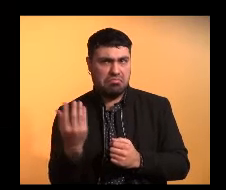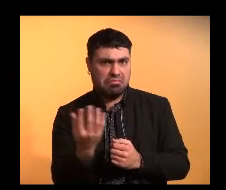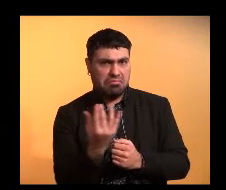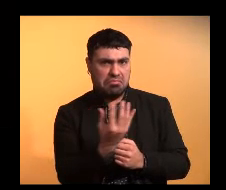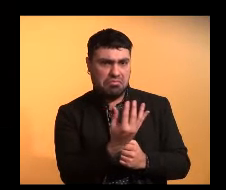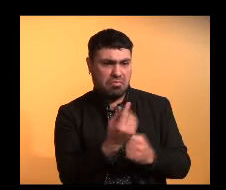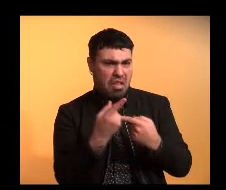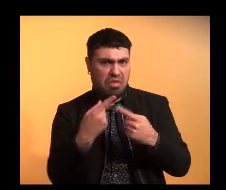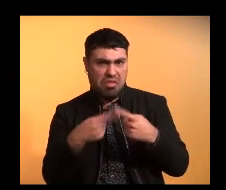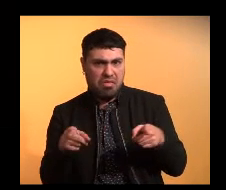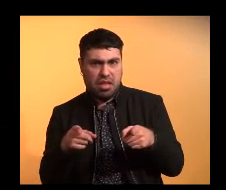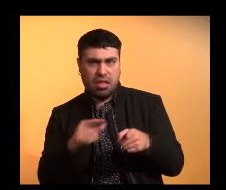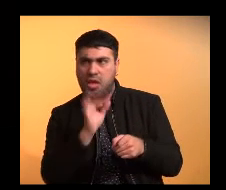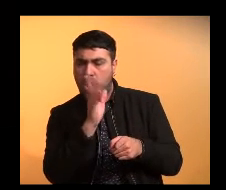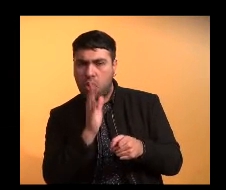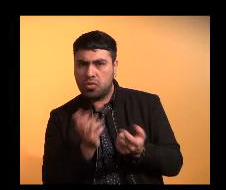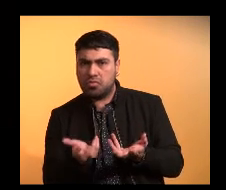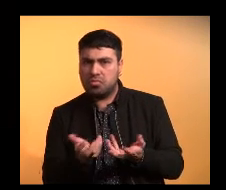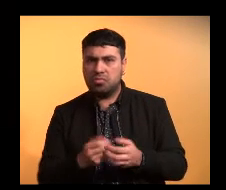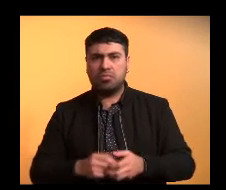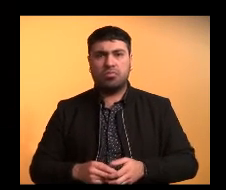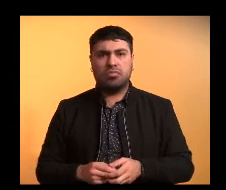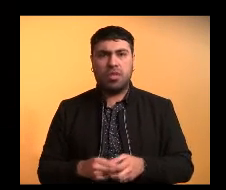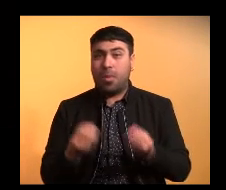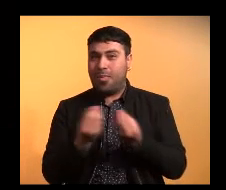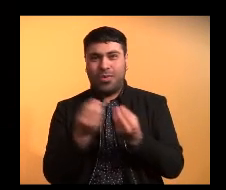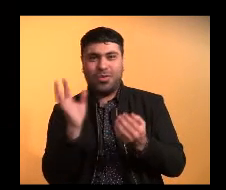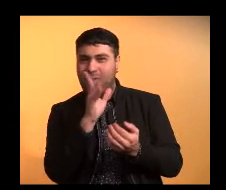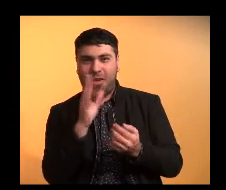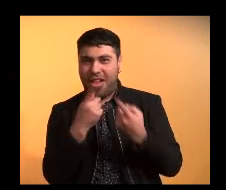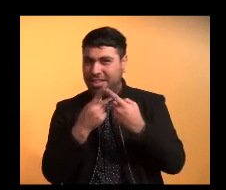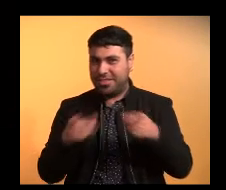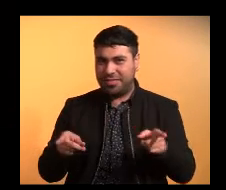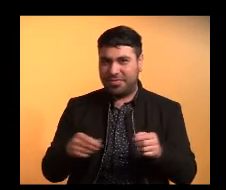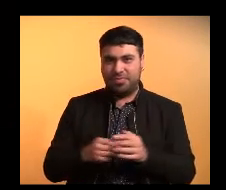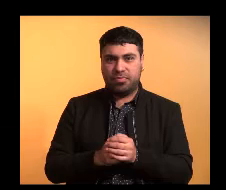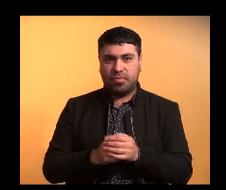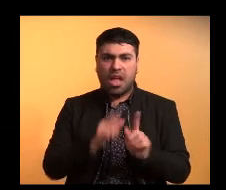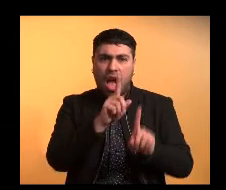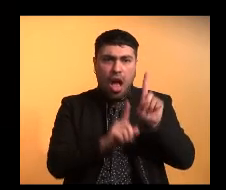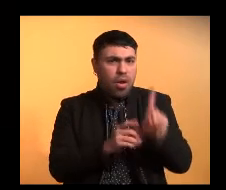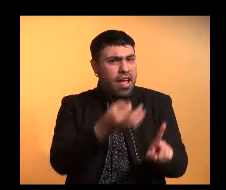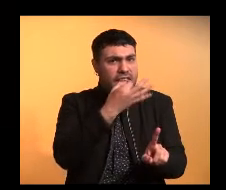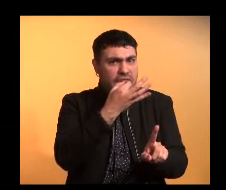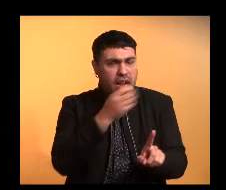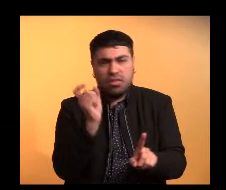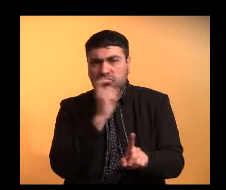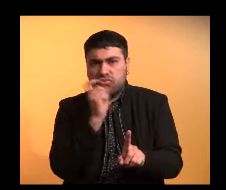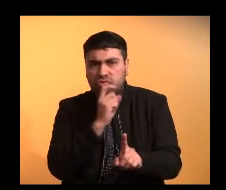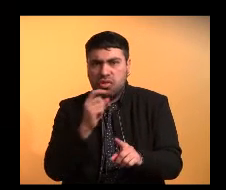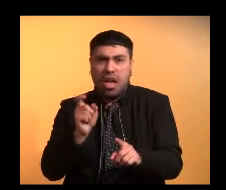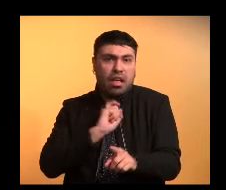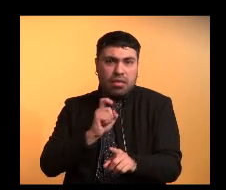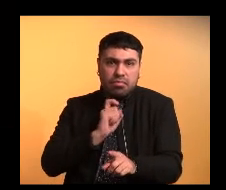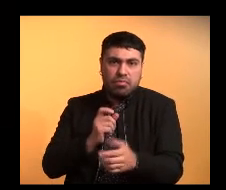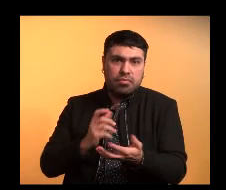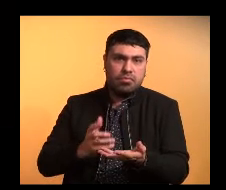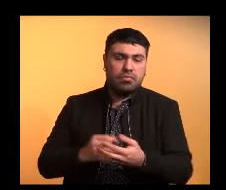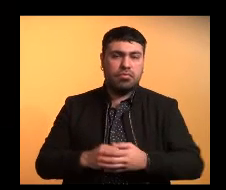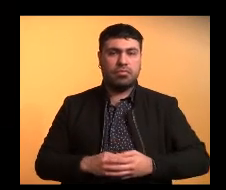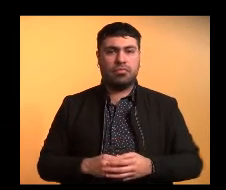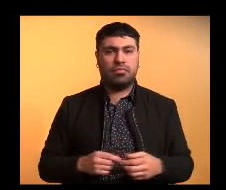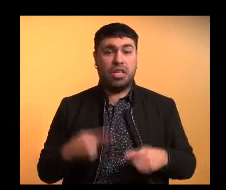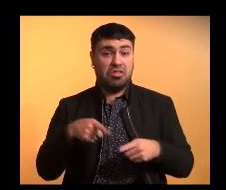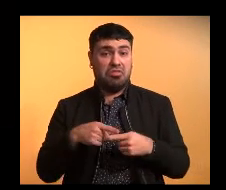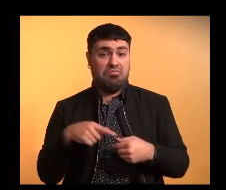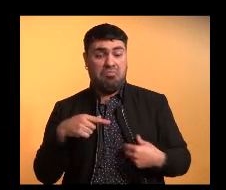diversas. Fíjense acá que se ven bastante diferentes colores. Entonces ahí tenemos algas verdes, algas rojas y algas pardas. Entonces son